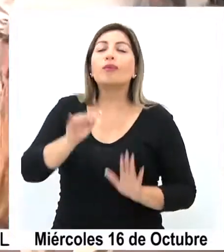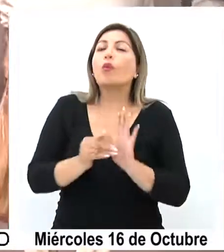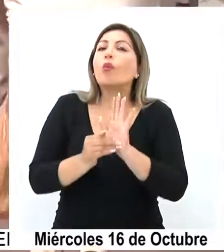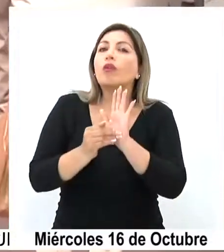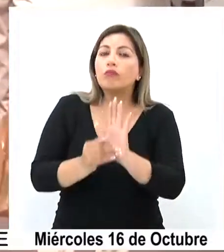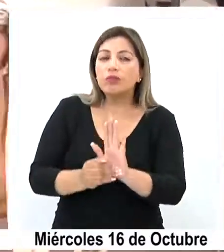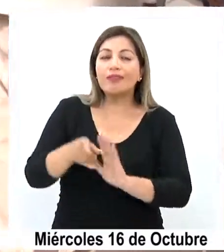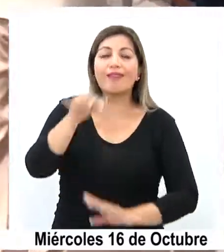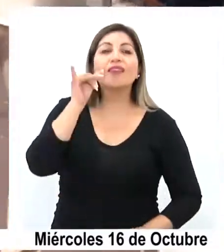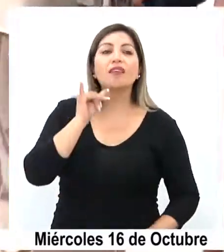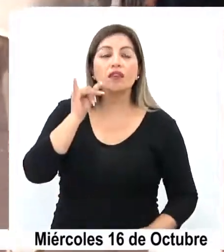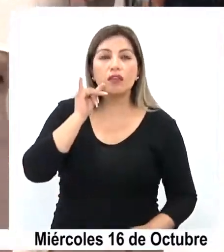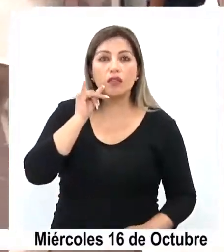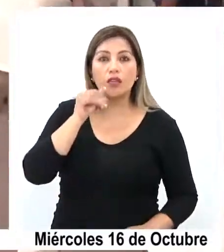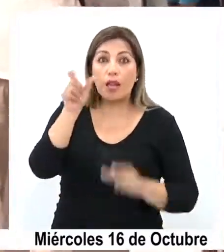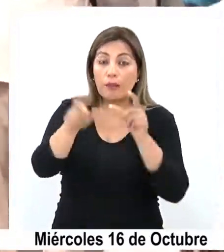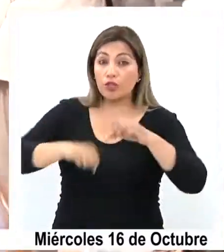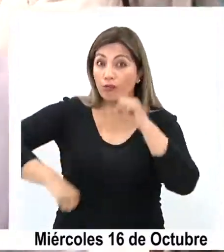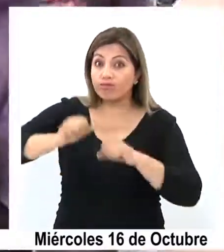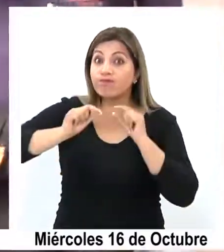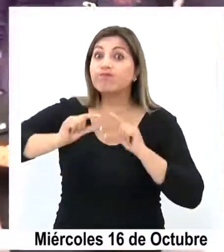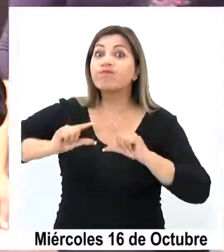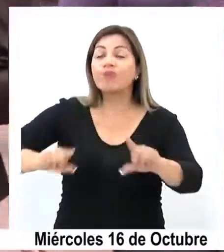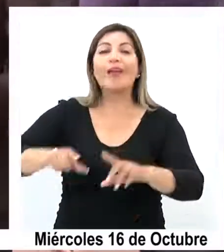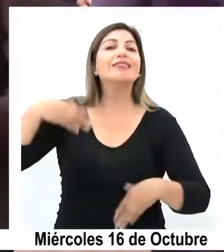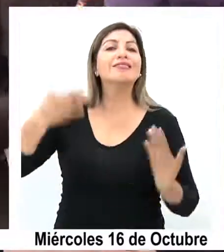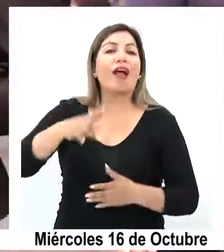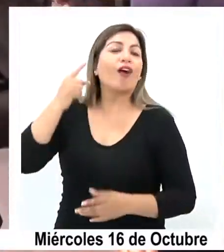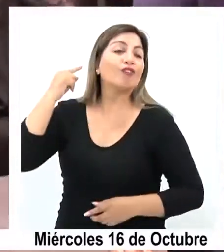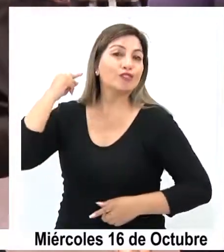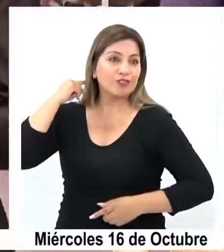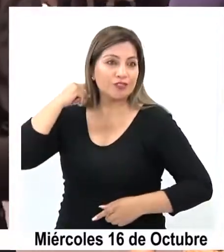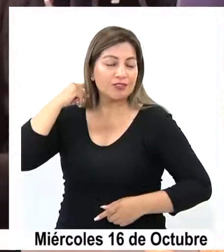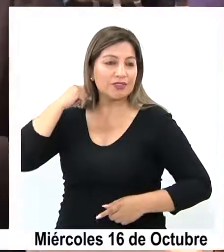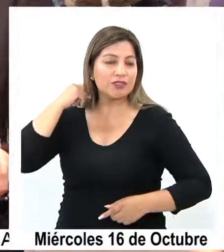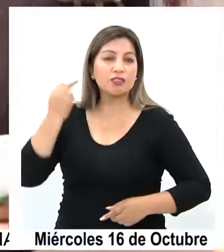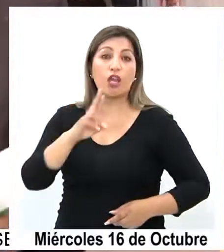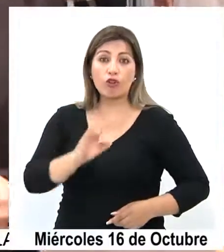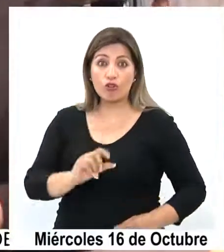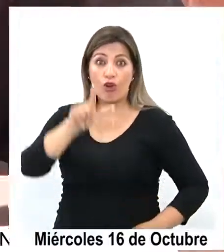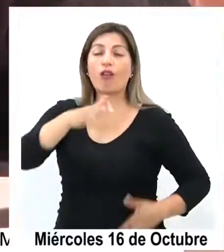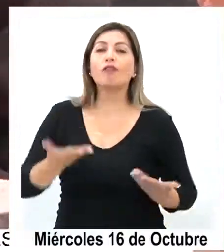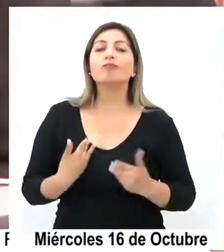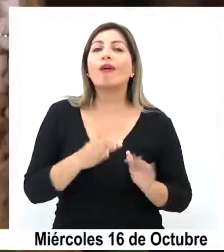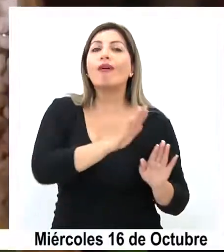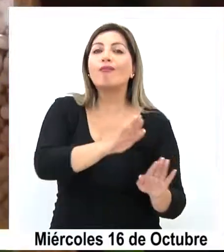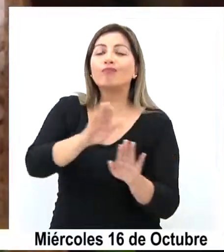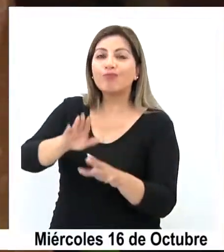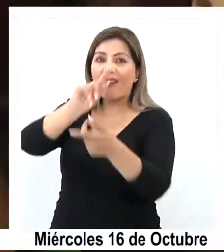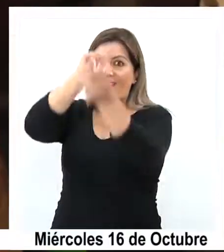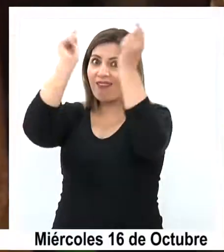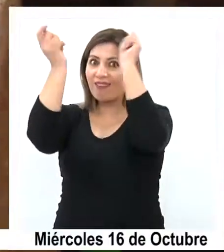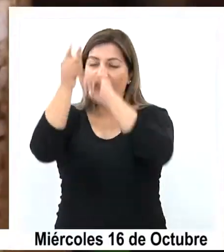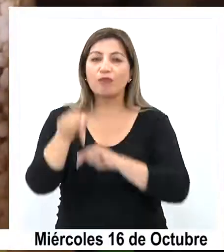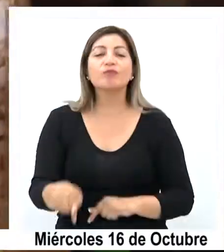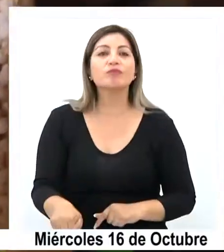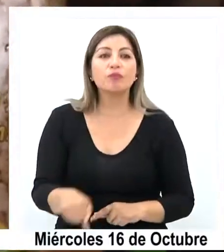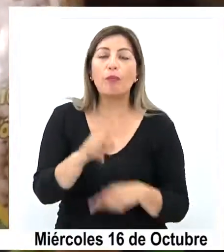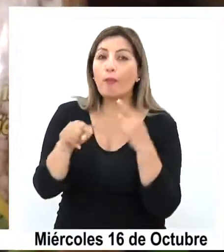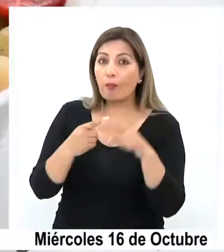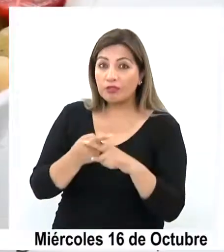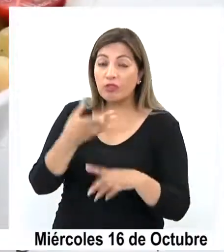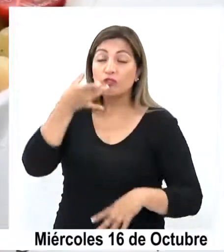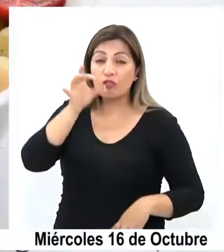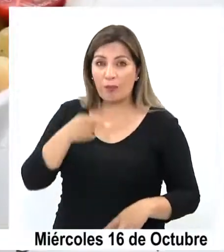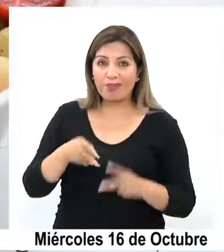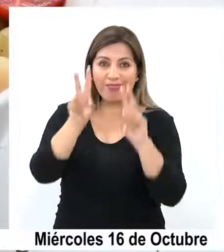una muestra de que en Iquique los emprendedores están tomando conciencia de su rol para contribuir a los cambios positivos, no